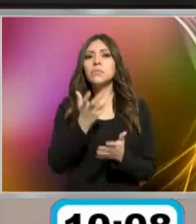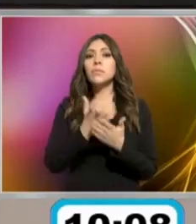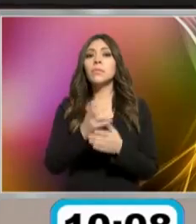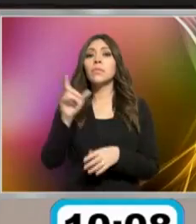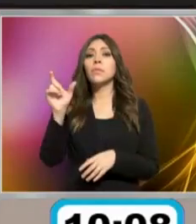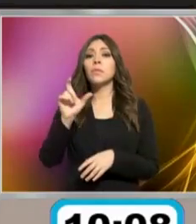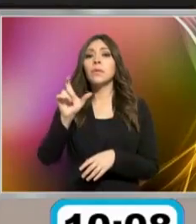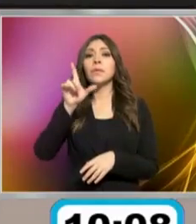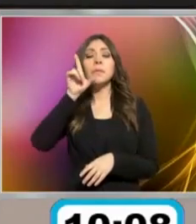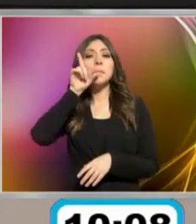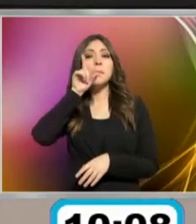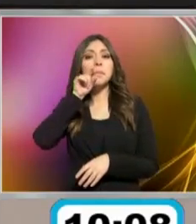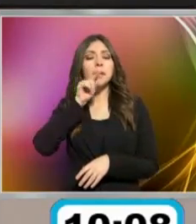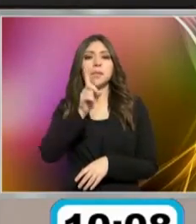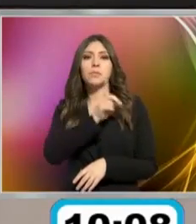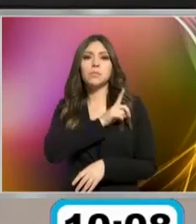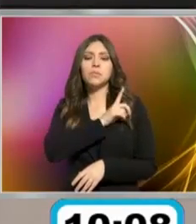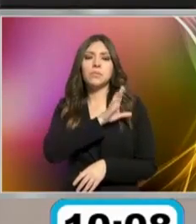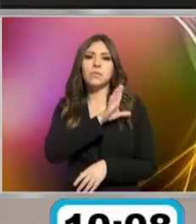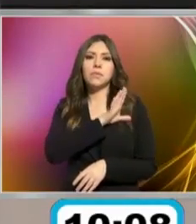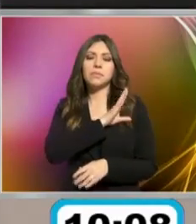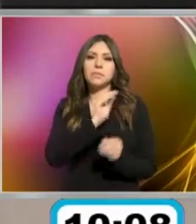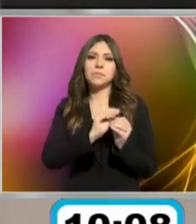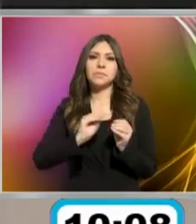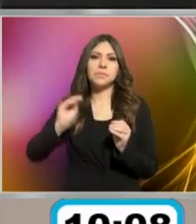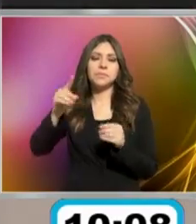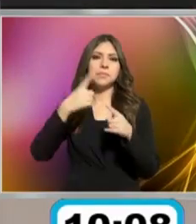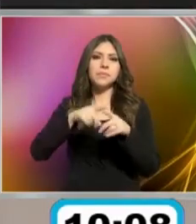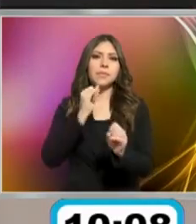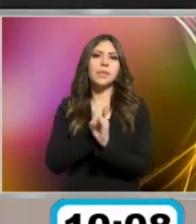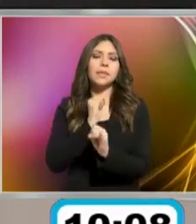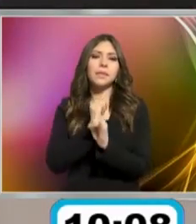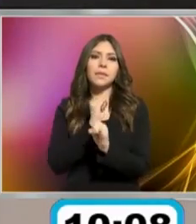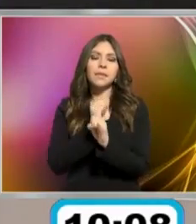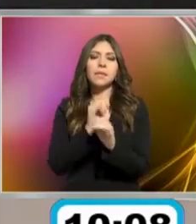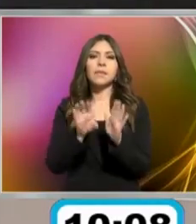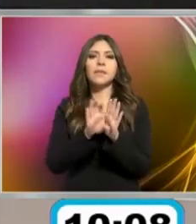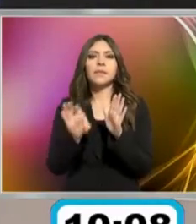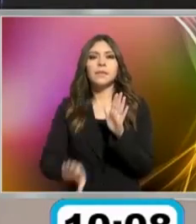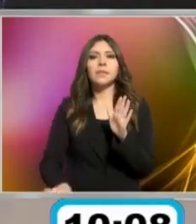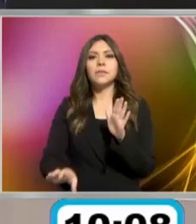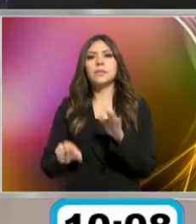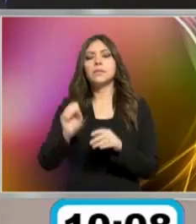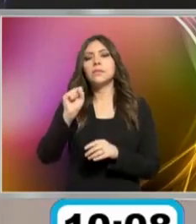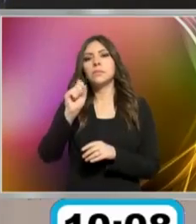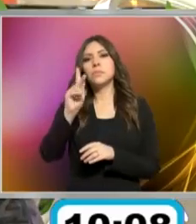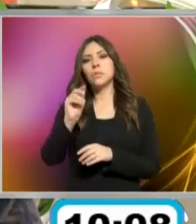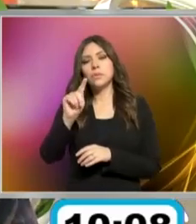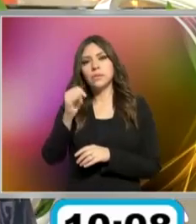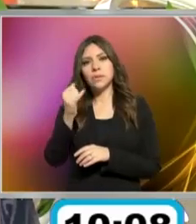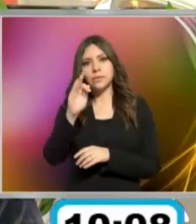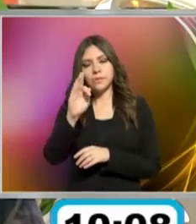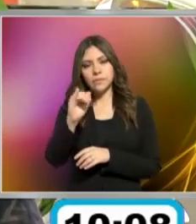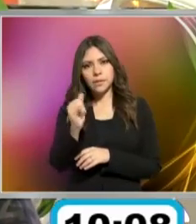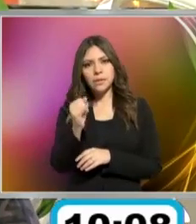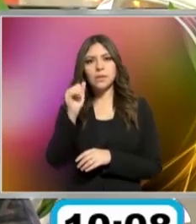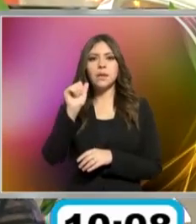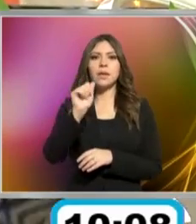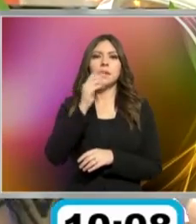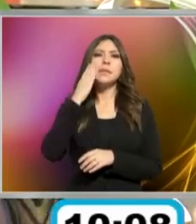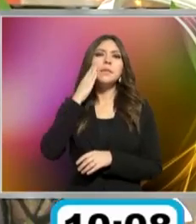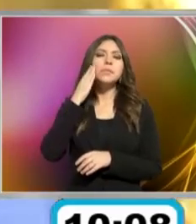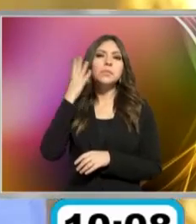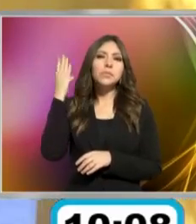está disponible en todas las plataformas de internet, ya sea Spotify, Apple Music, Google Play, todas las...